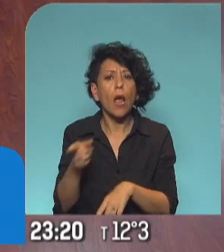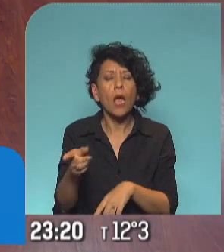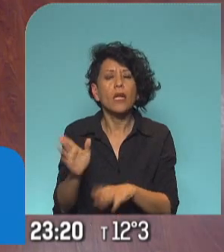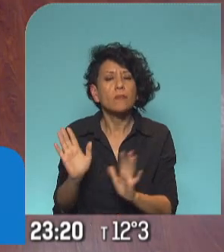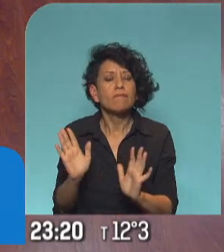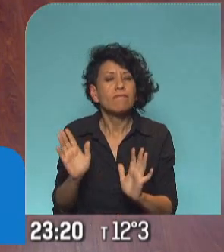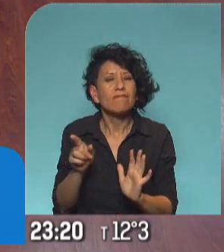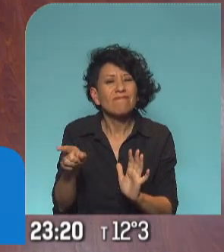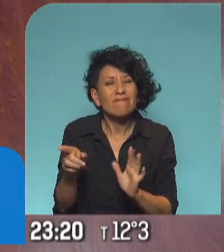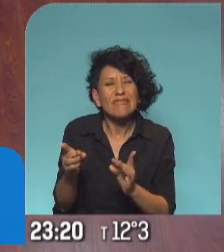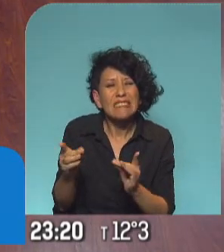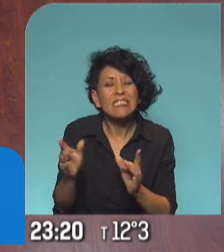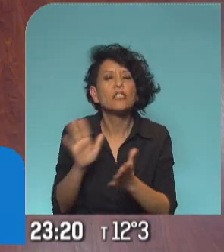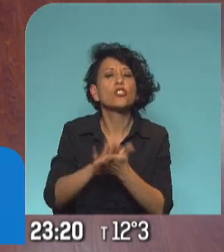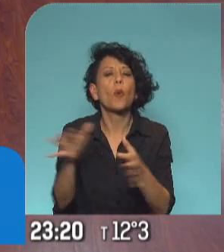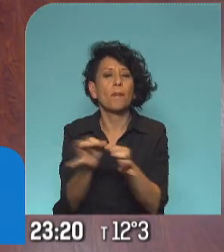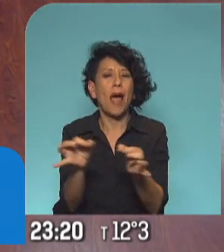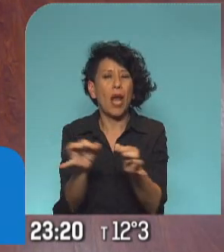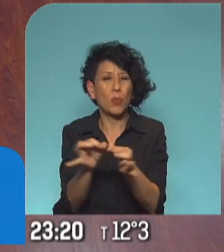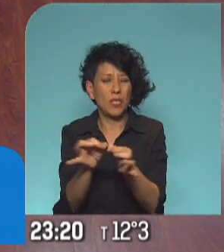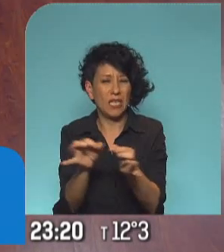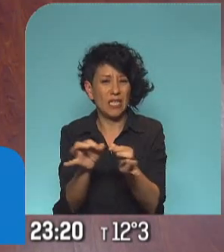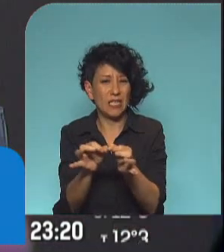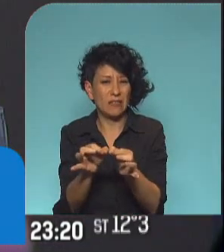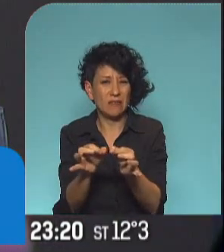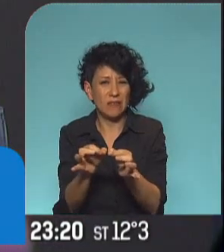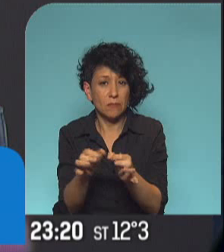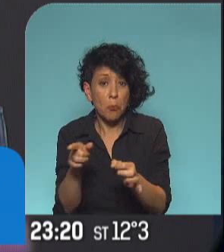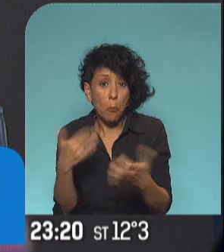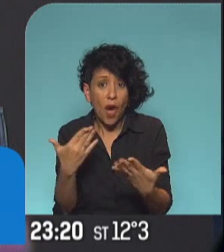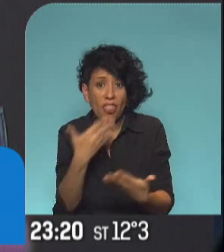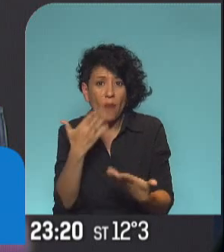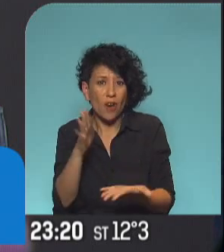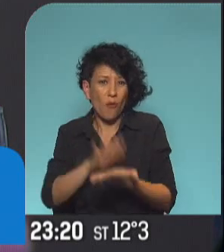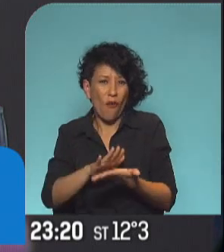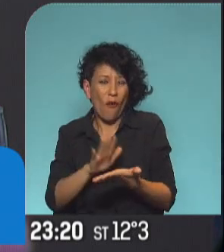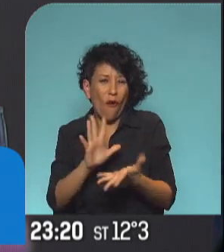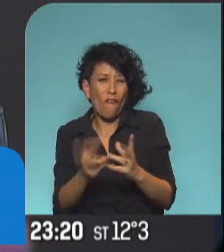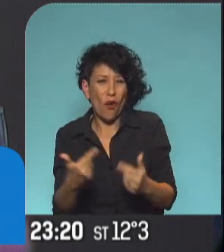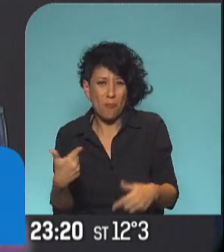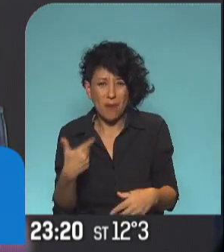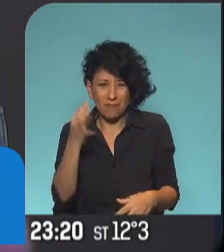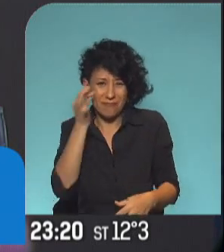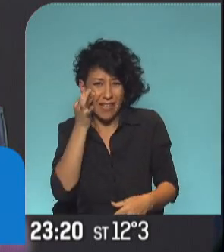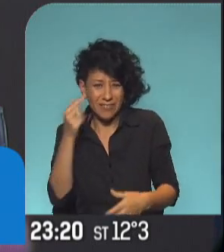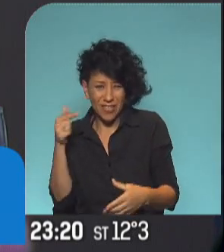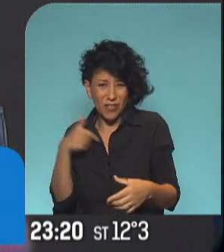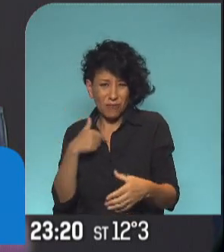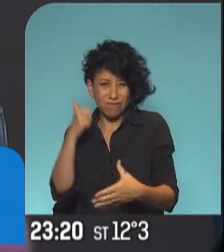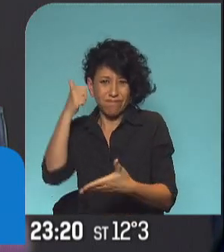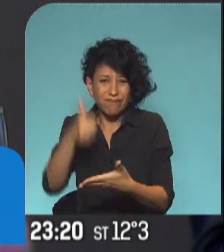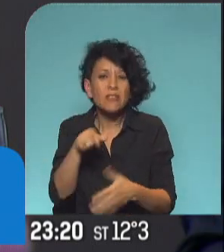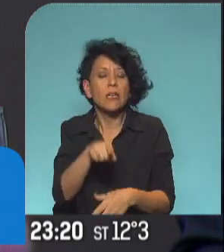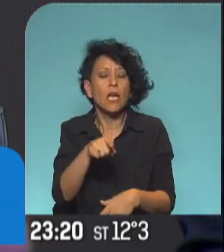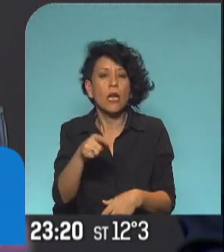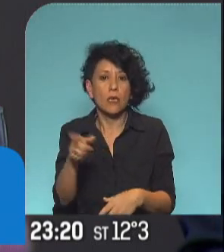sucinto en la referencia a Malvinas desde lo autorreferencial cuando lo podría hacer, ¿no? Es un héroe reconocido en Inglaterra